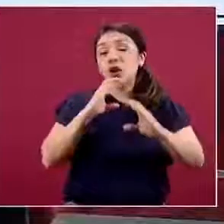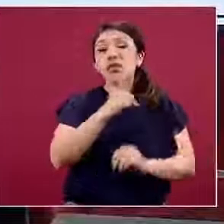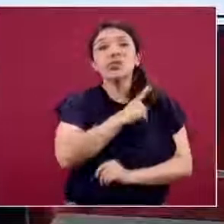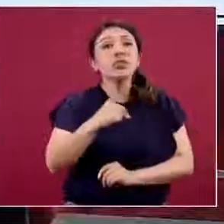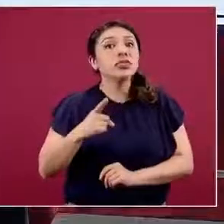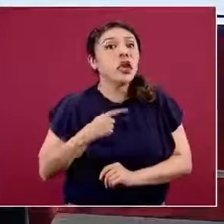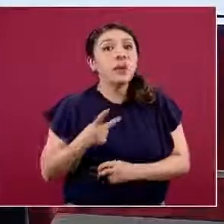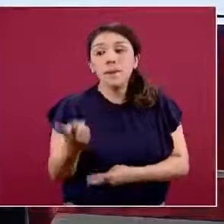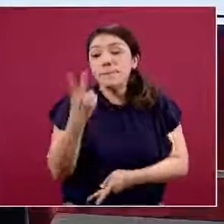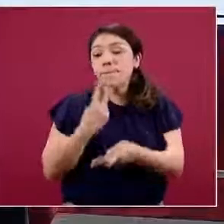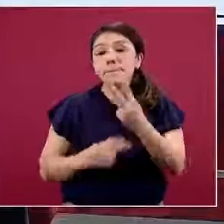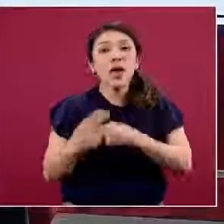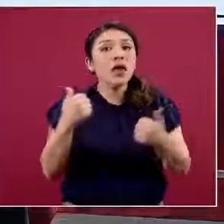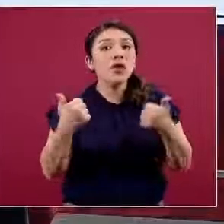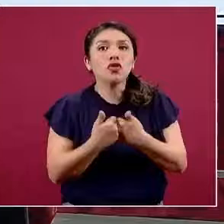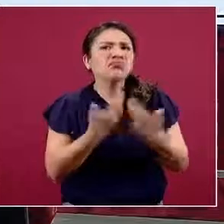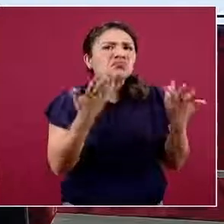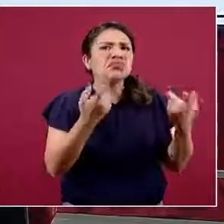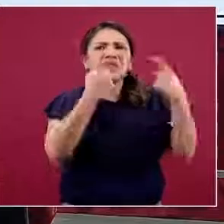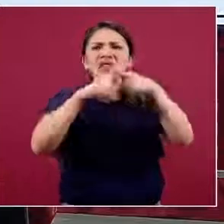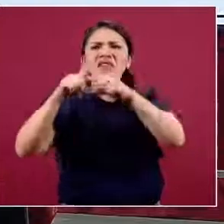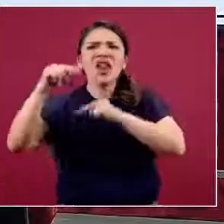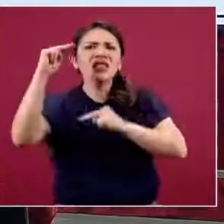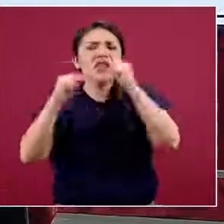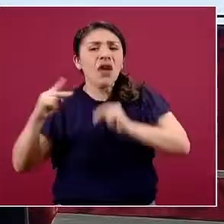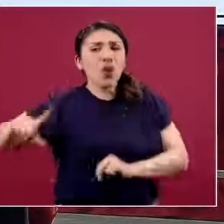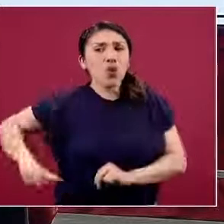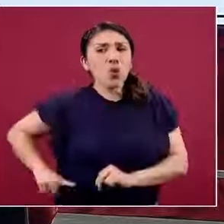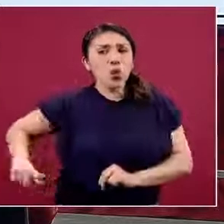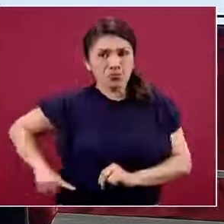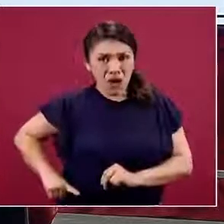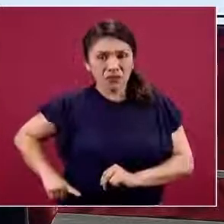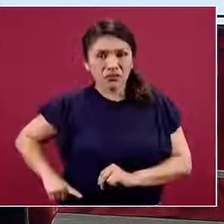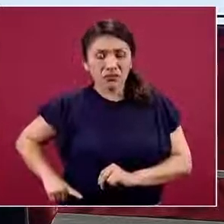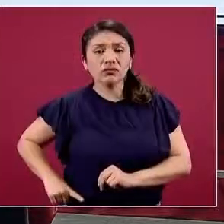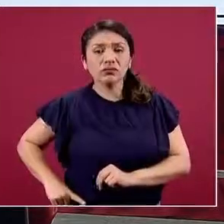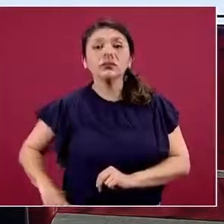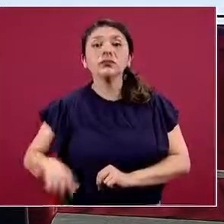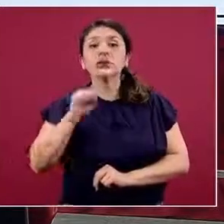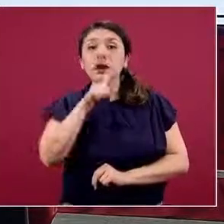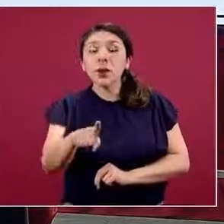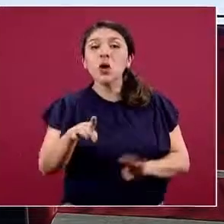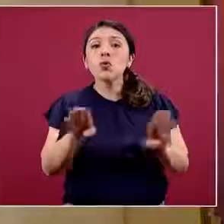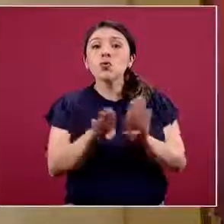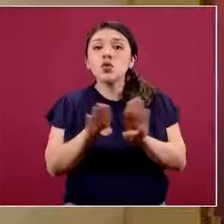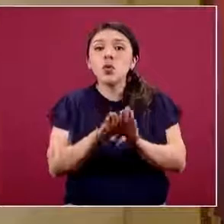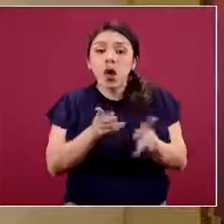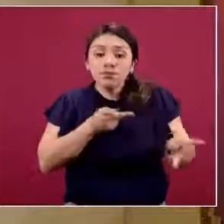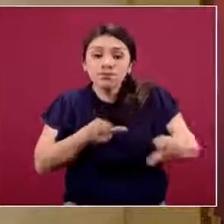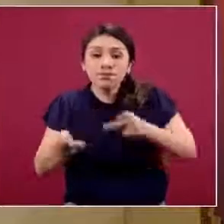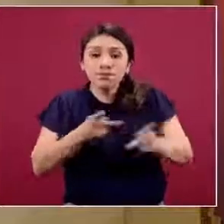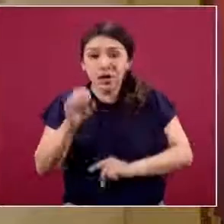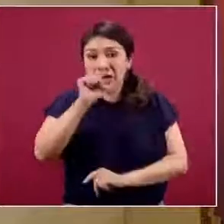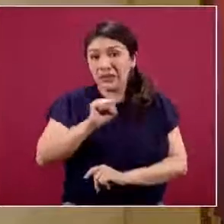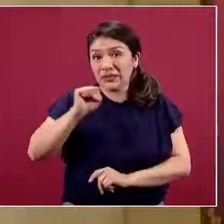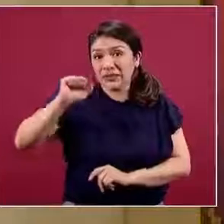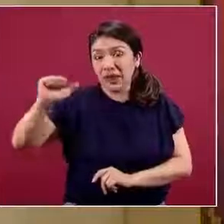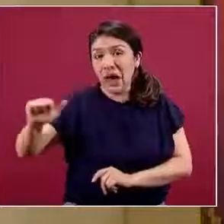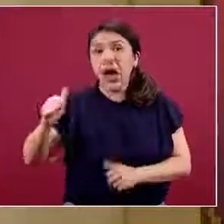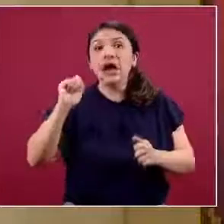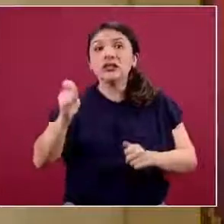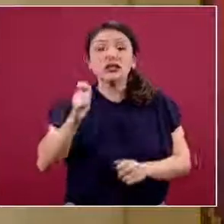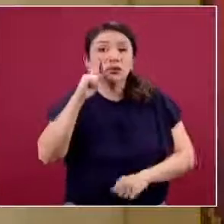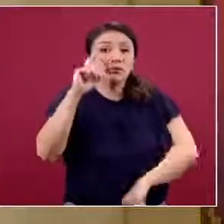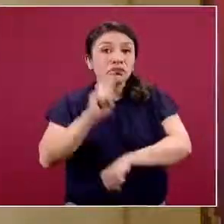de alguna forma desde los diferentes niveles de gobierno y desde la organización de la Secretaría de Salud, que parte de la